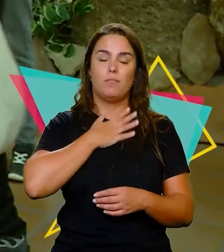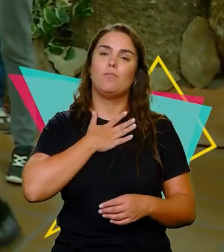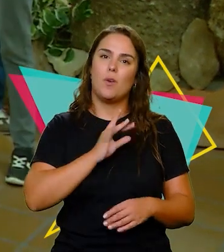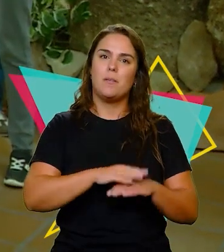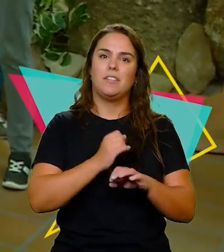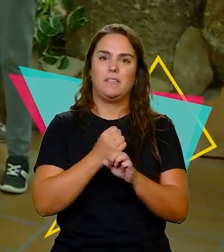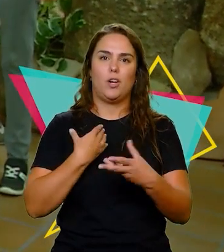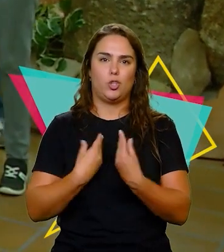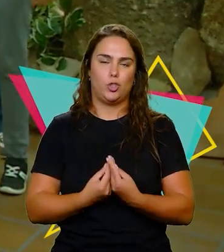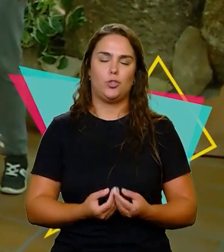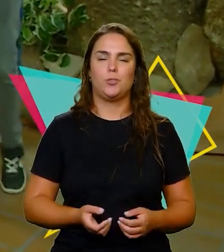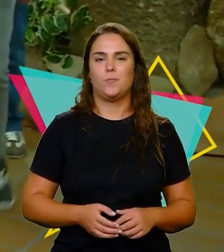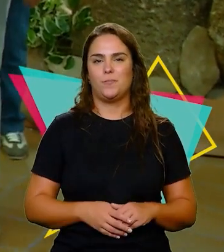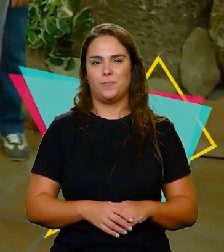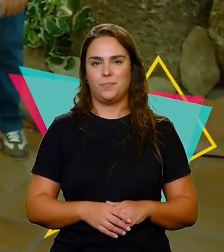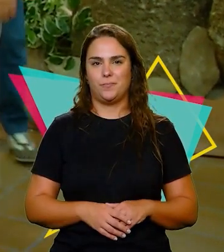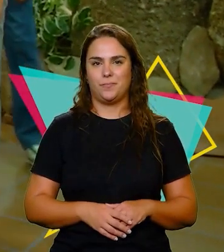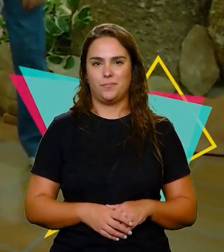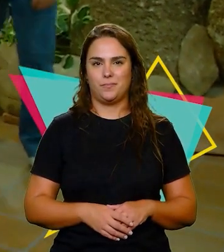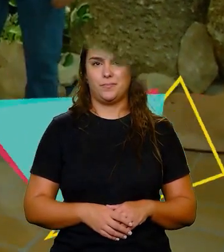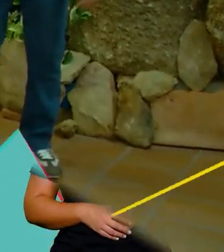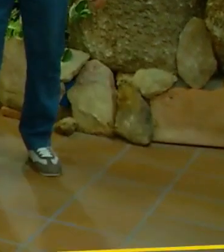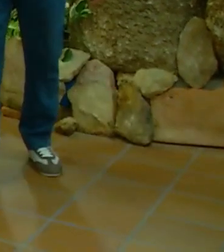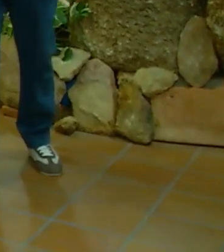conocernos y a trabajar con nosotros si lo desean.